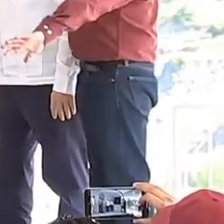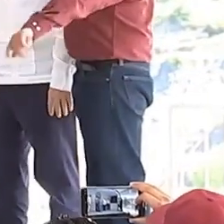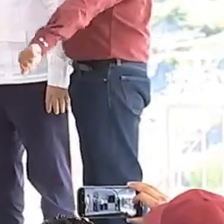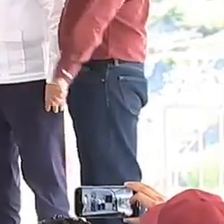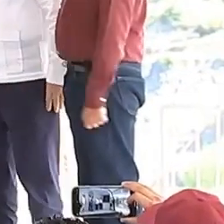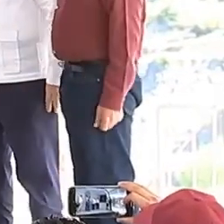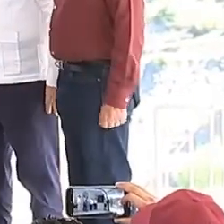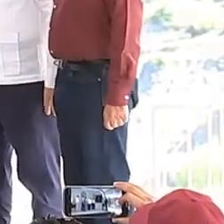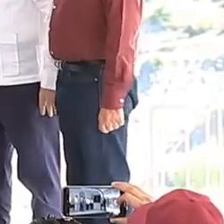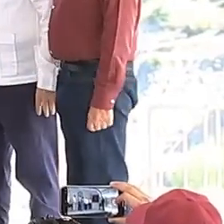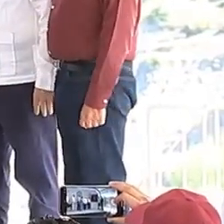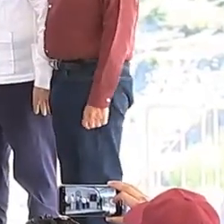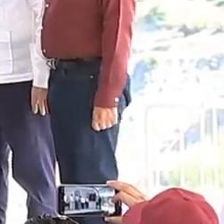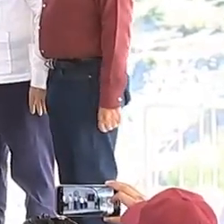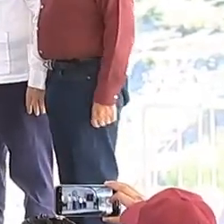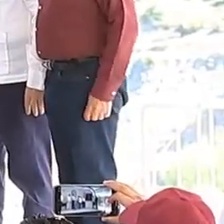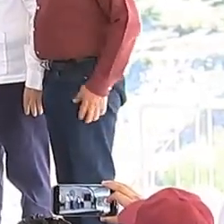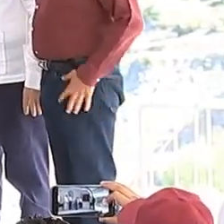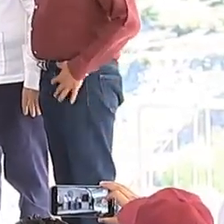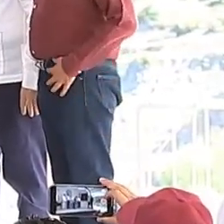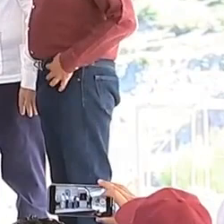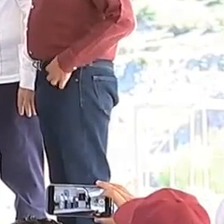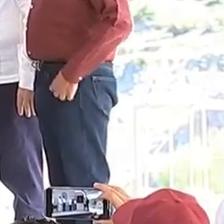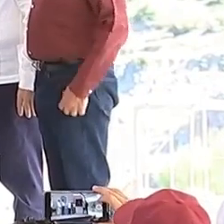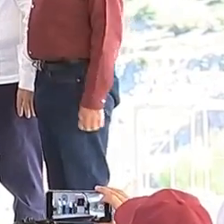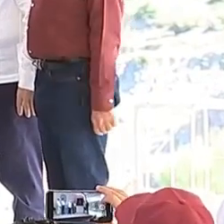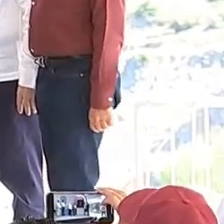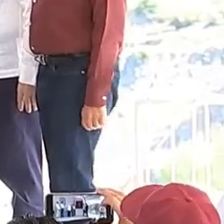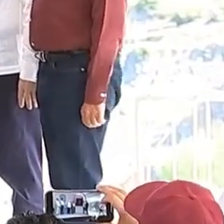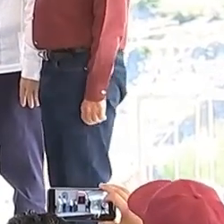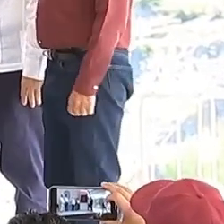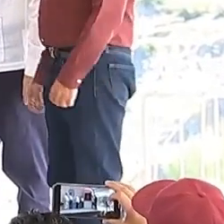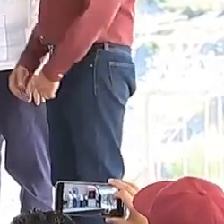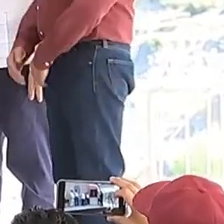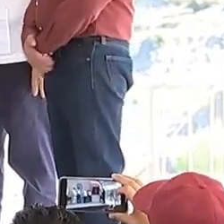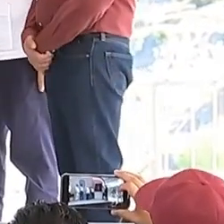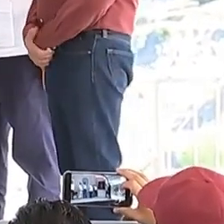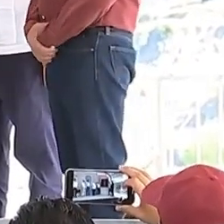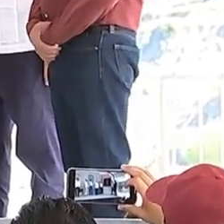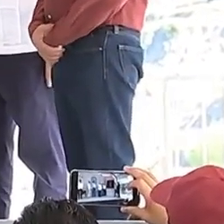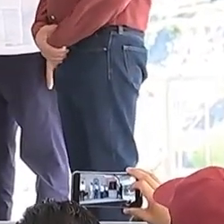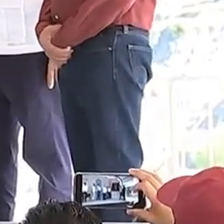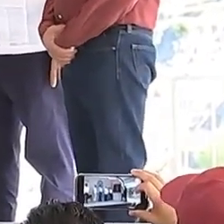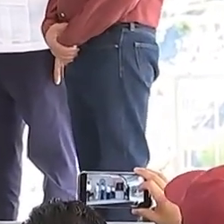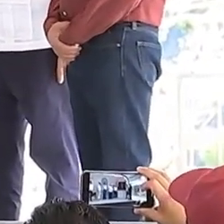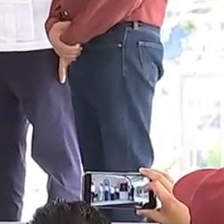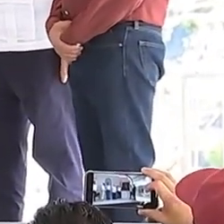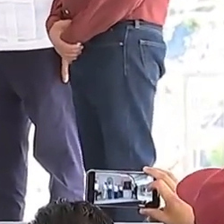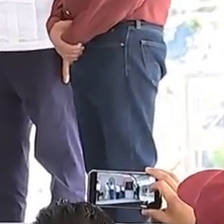Agricultura y Desarrollo Rural, Víctor Manuel Villalobos Arámbula, el director